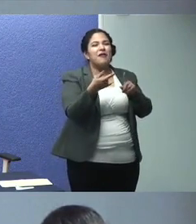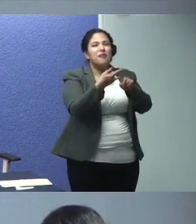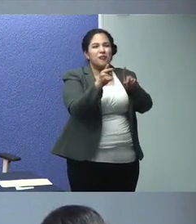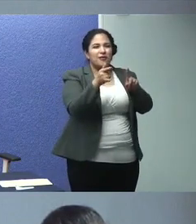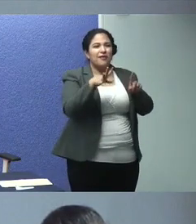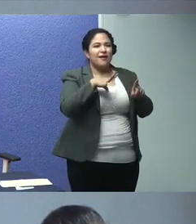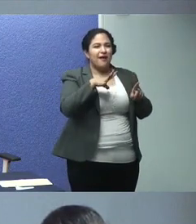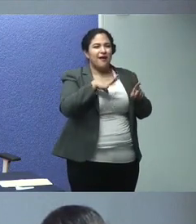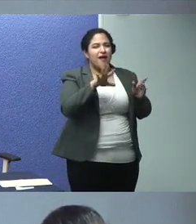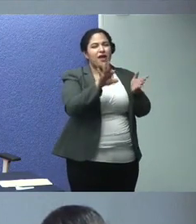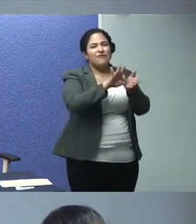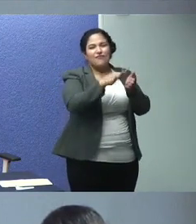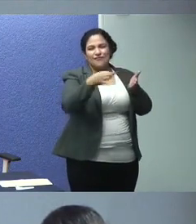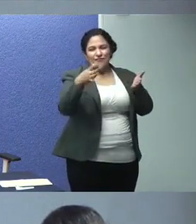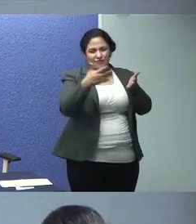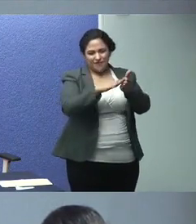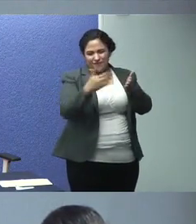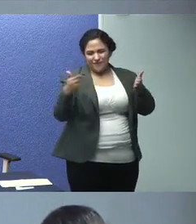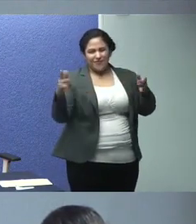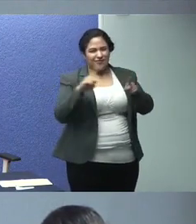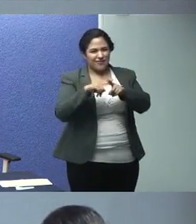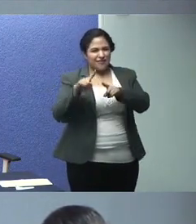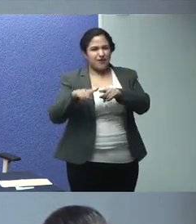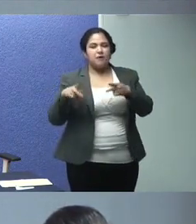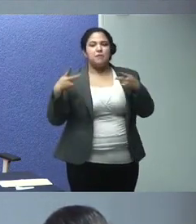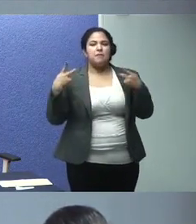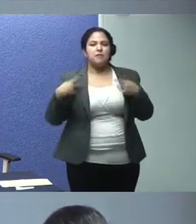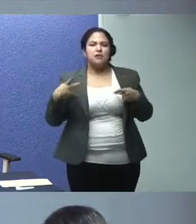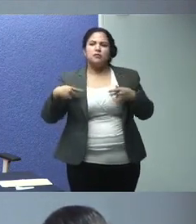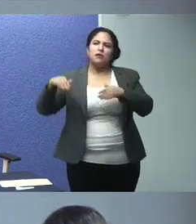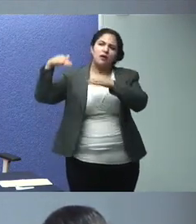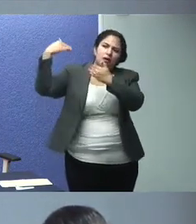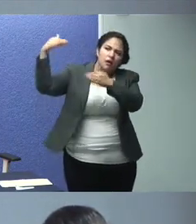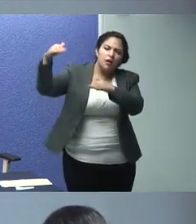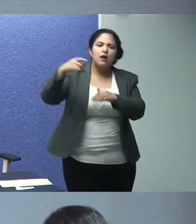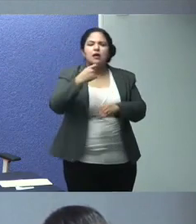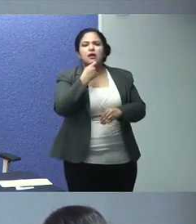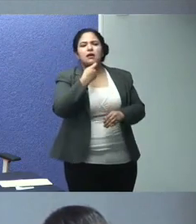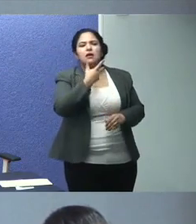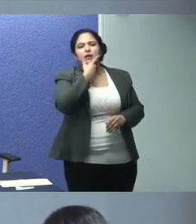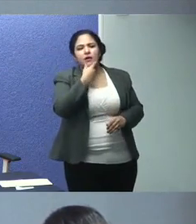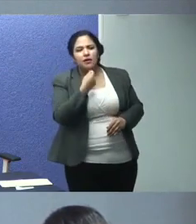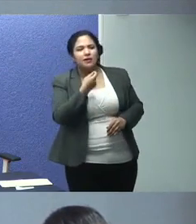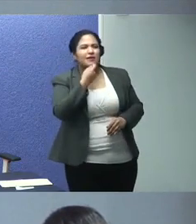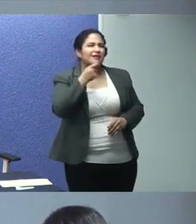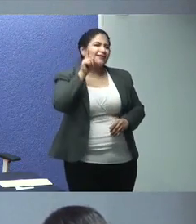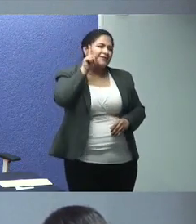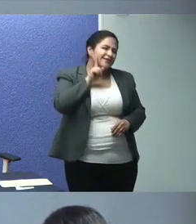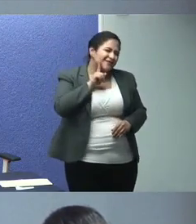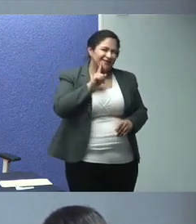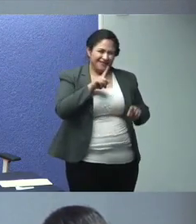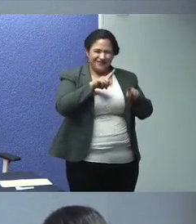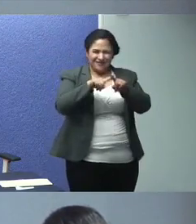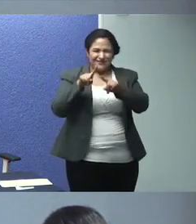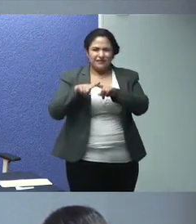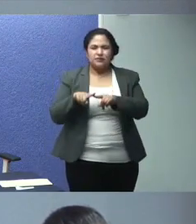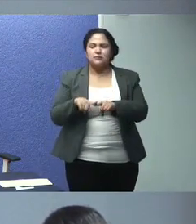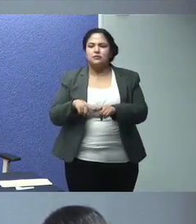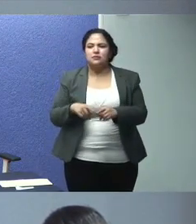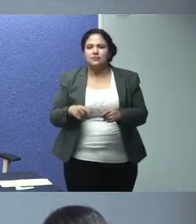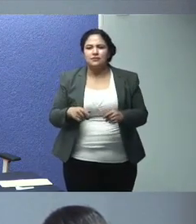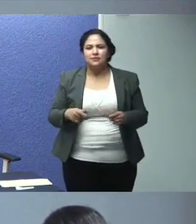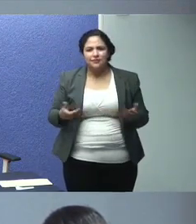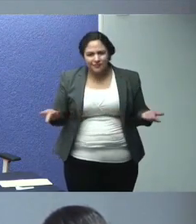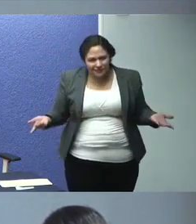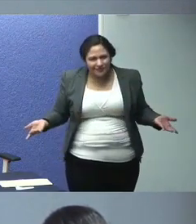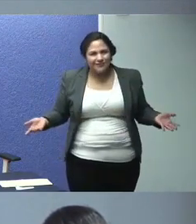derechos, personas mayores, niños, mujeres. Digamos, si nuestros esfuerzos tienen que empezar a